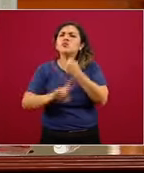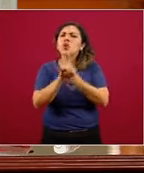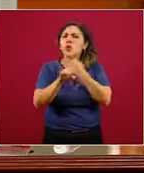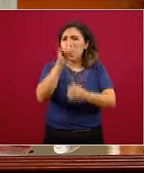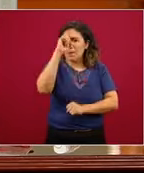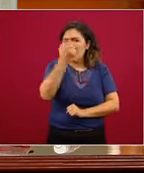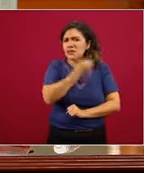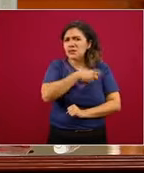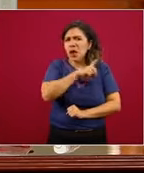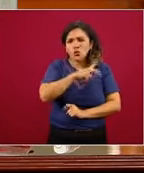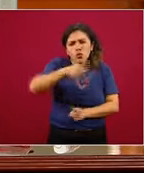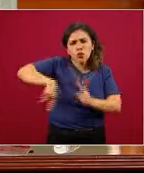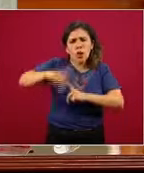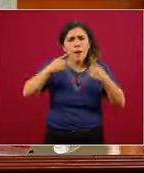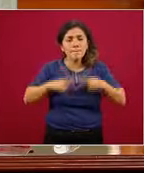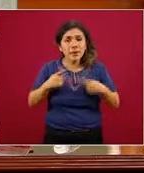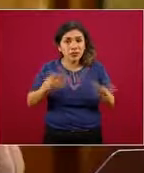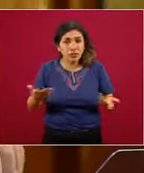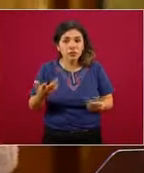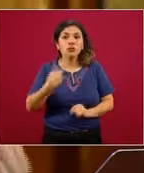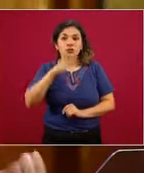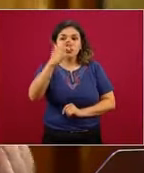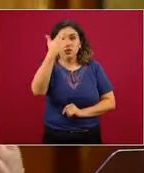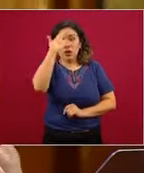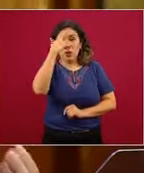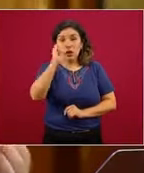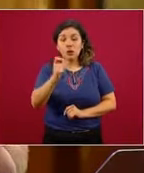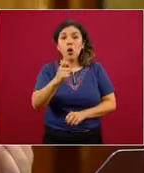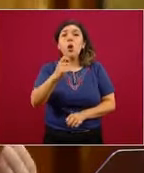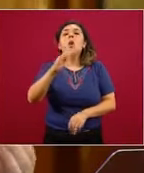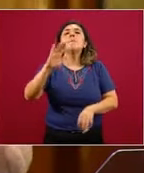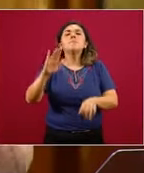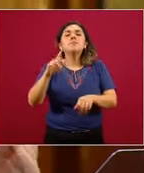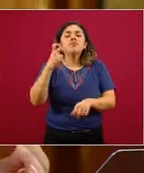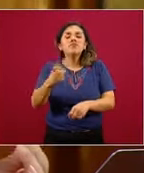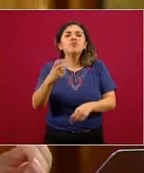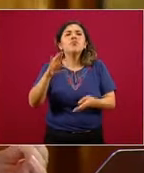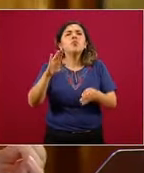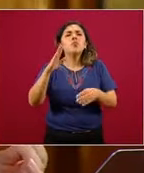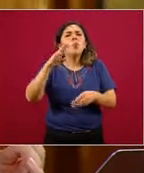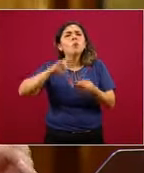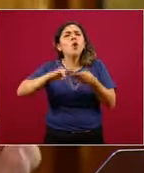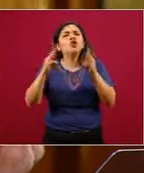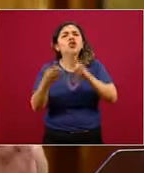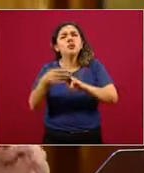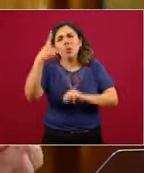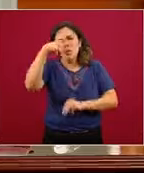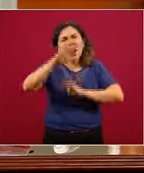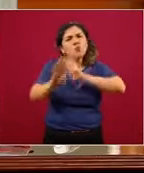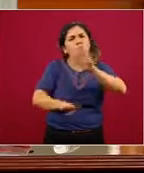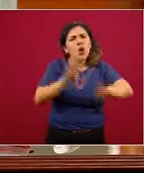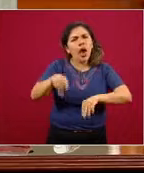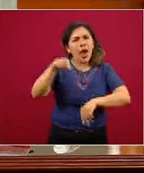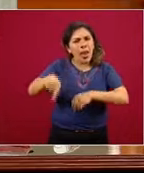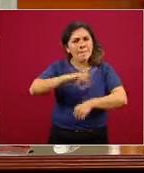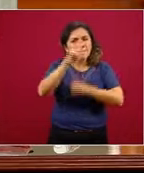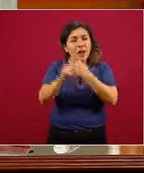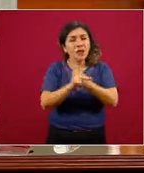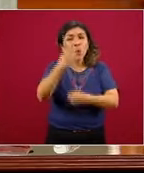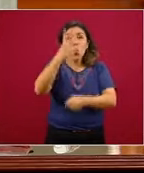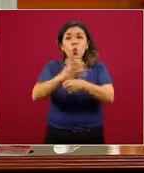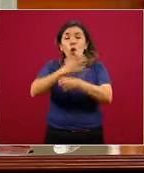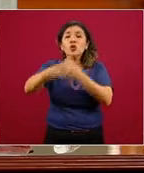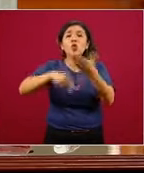salud para la población. Nuevamente recordamos, la cuarta causa de mortalidad en nuestro país es asociada a